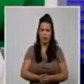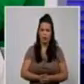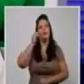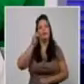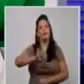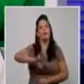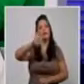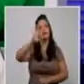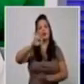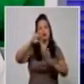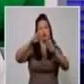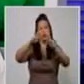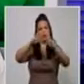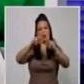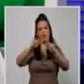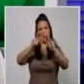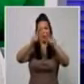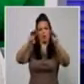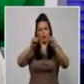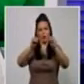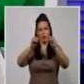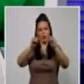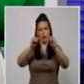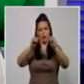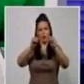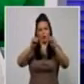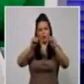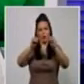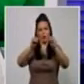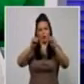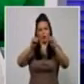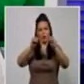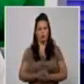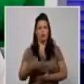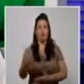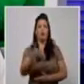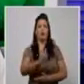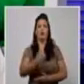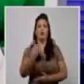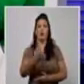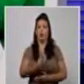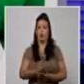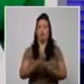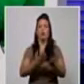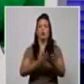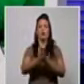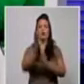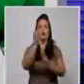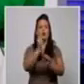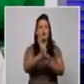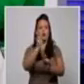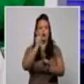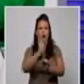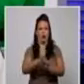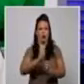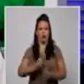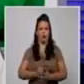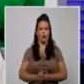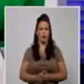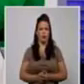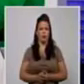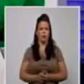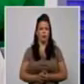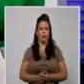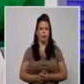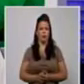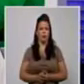cifra muy elevada en ambas cosas. Nosotros trabajamos y no tenemos duda